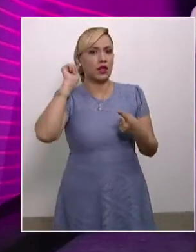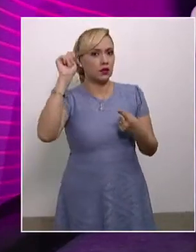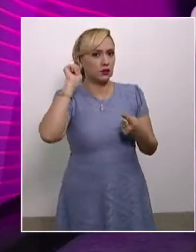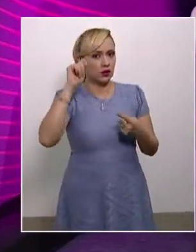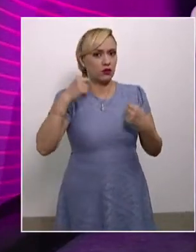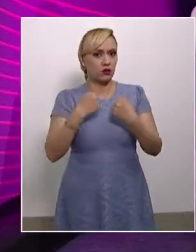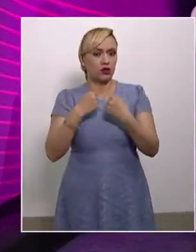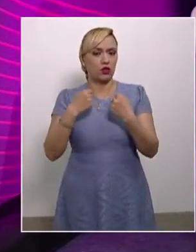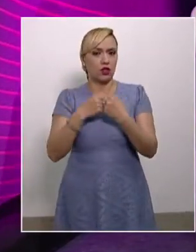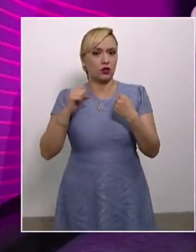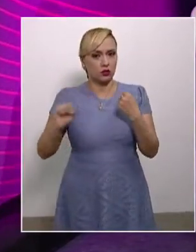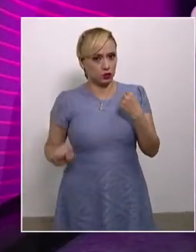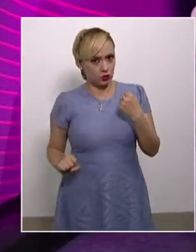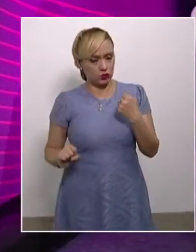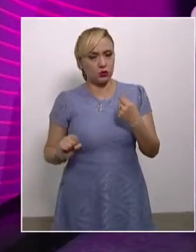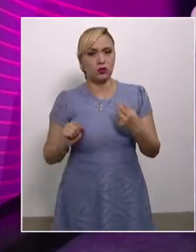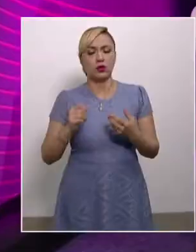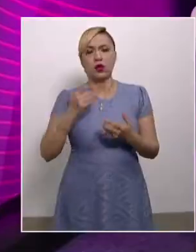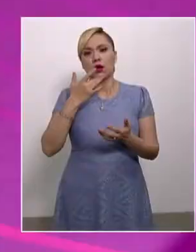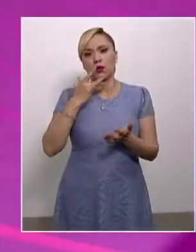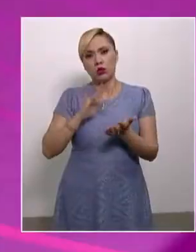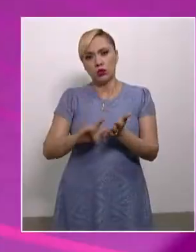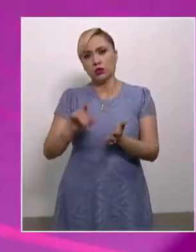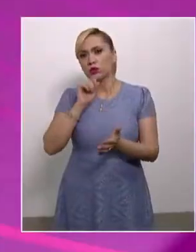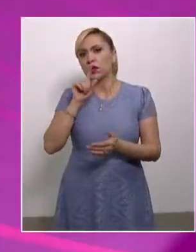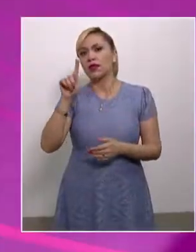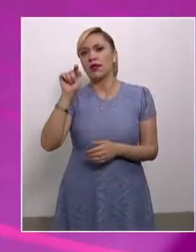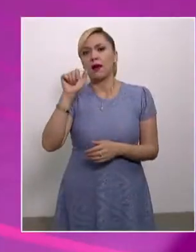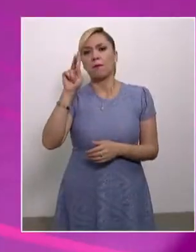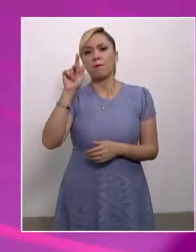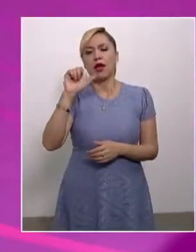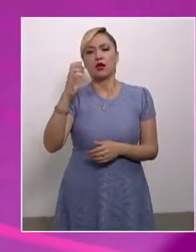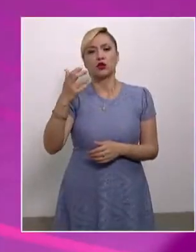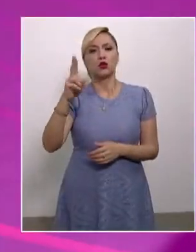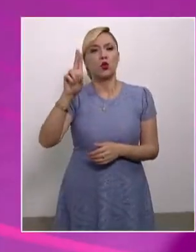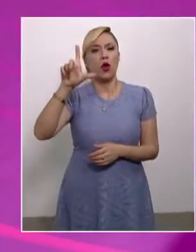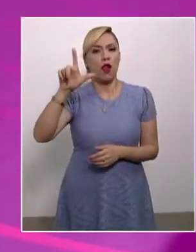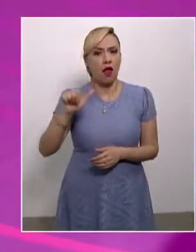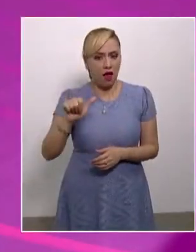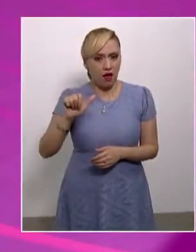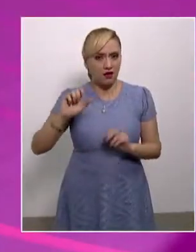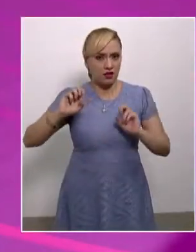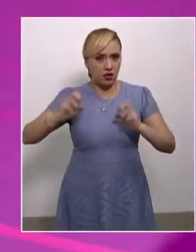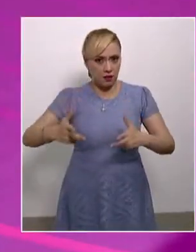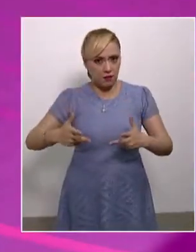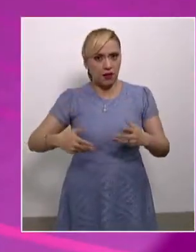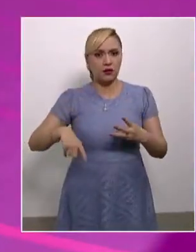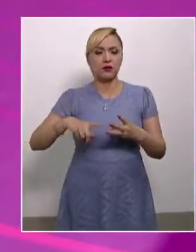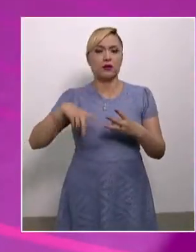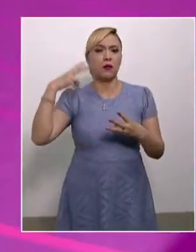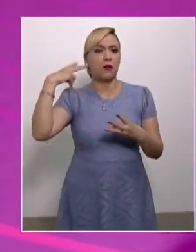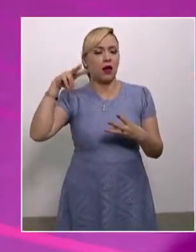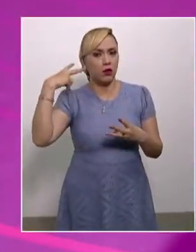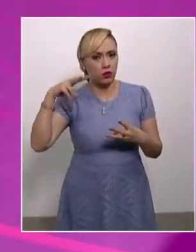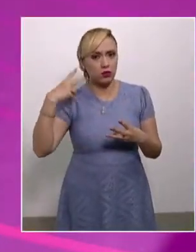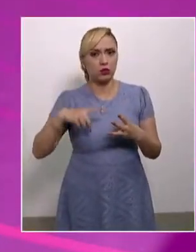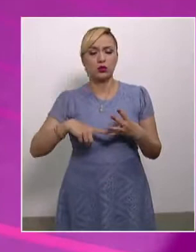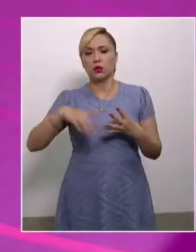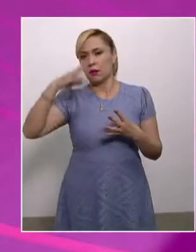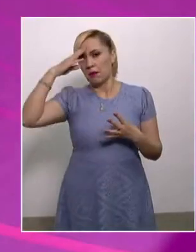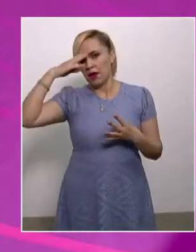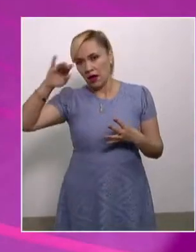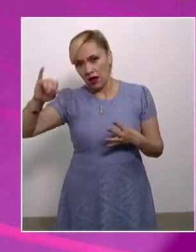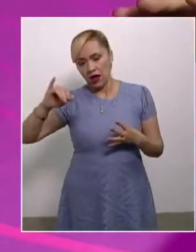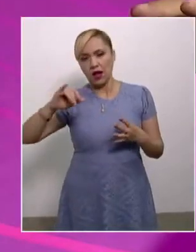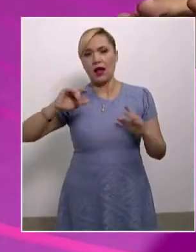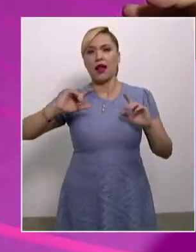sur. Tenemos apoyo con otras contrapartes en Tapachula. Tenemos gente en Coatzacoalcos, tenemos gente en Mexicali, gente en Nuevo Laredo,